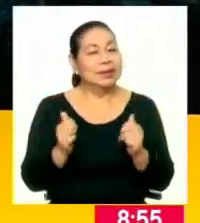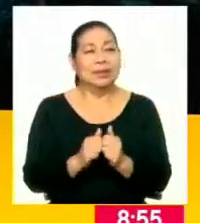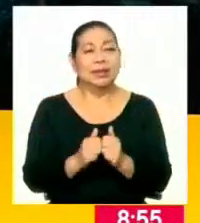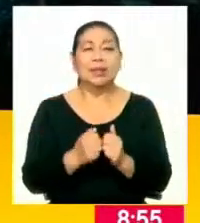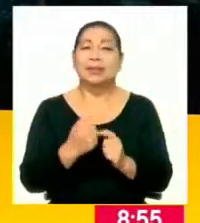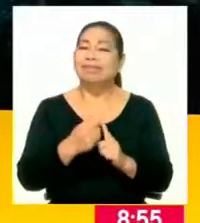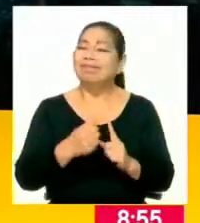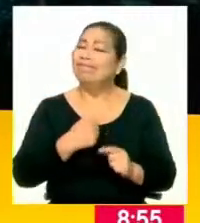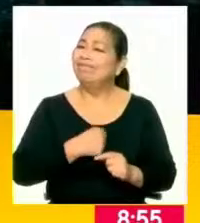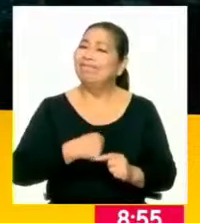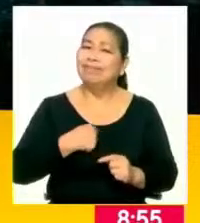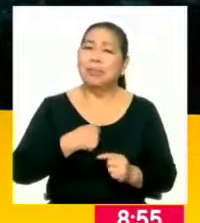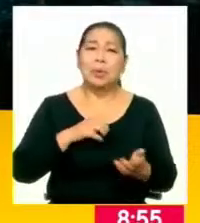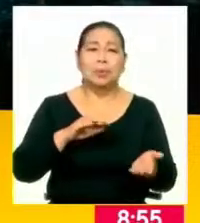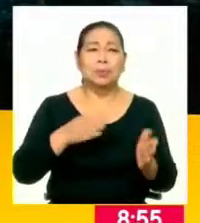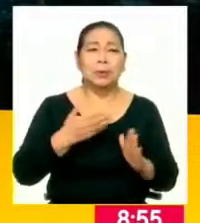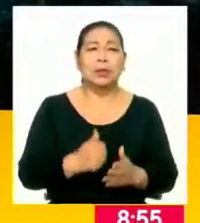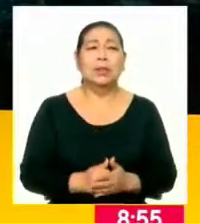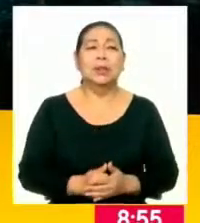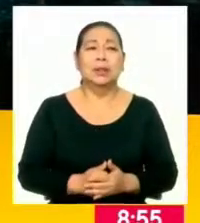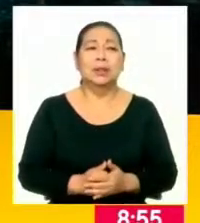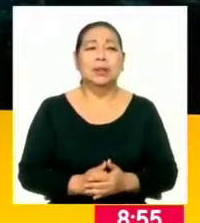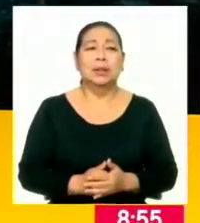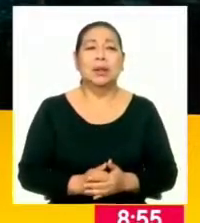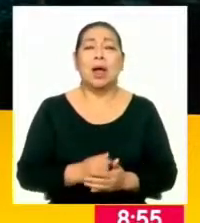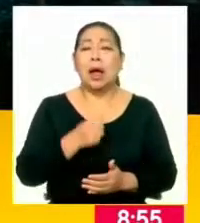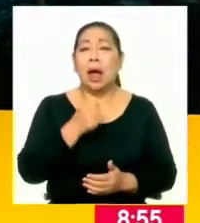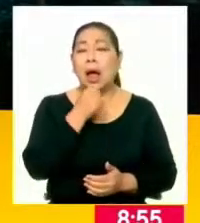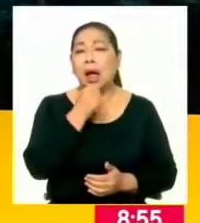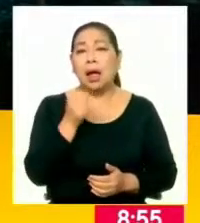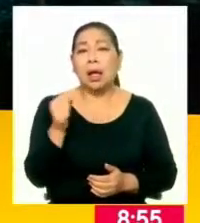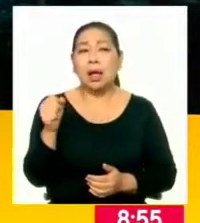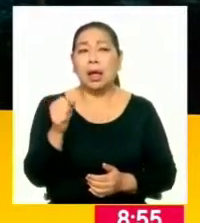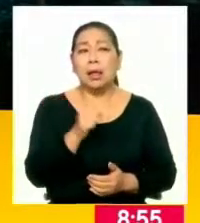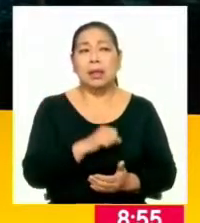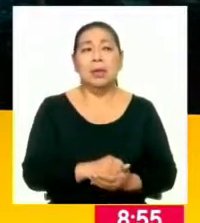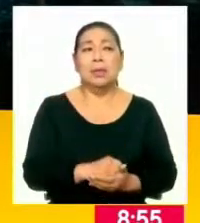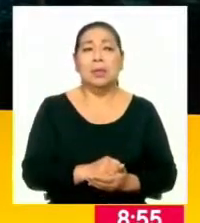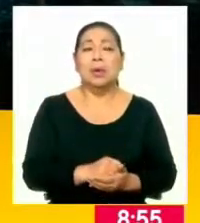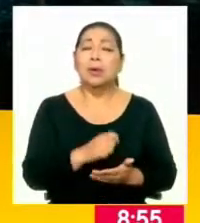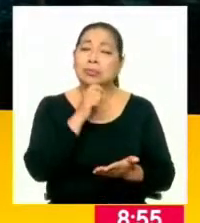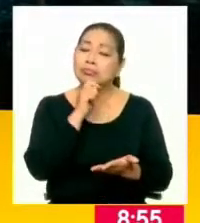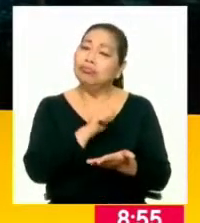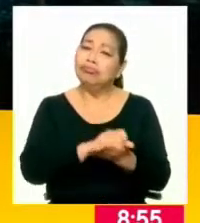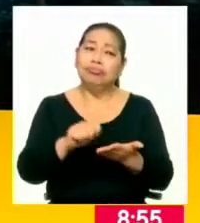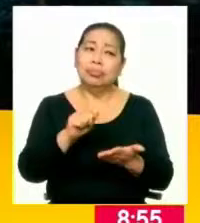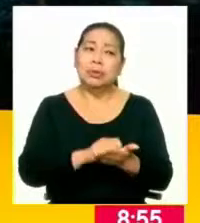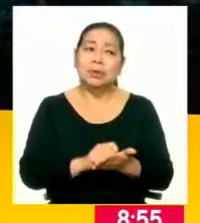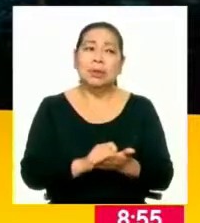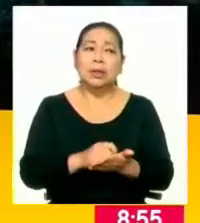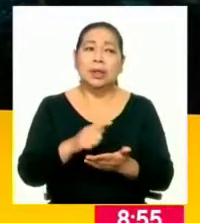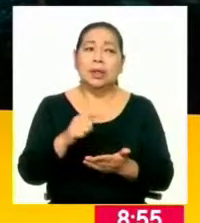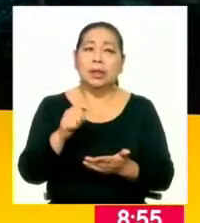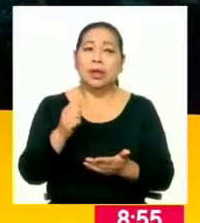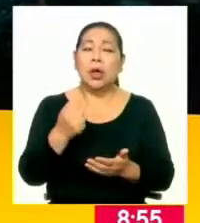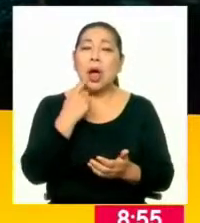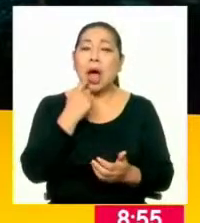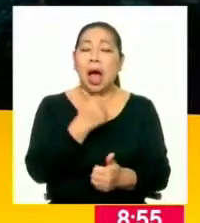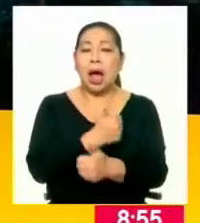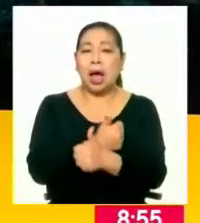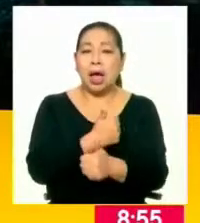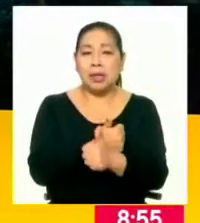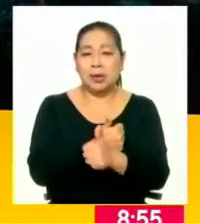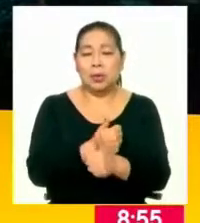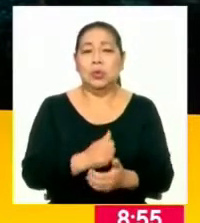hecho lamentable, y es que falleció el poeta, cantante y compositor del trío Ayacucho.